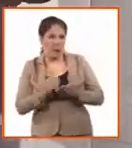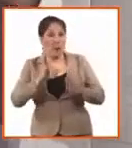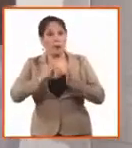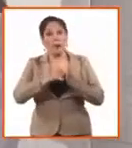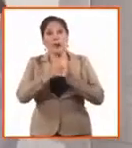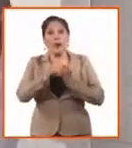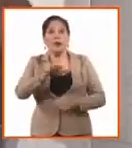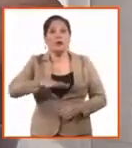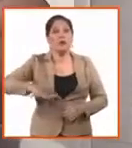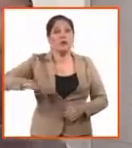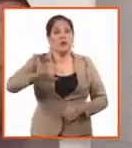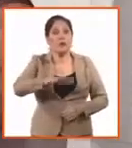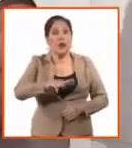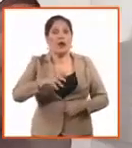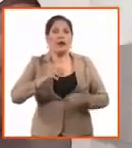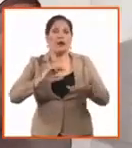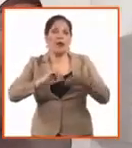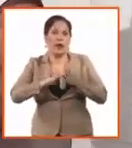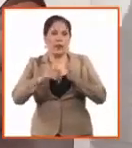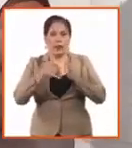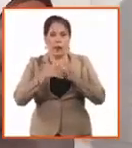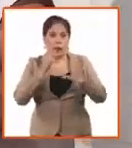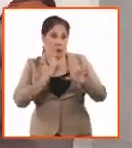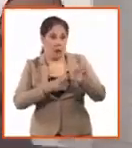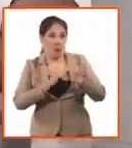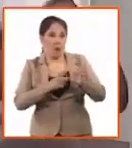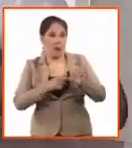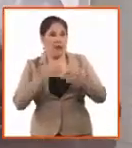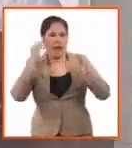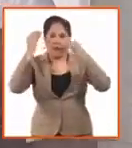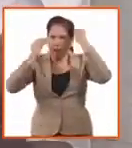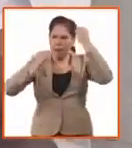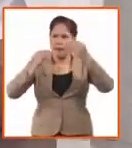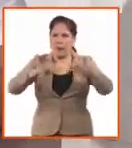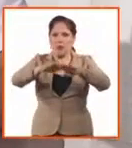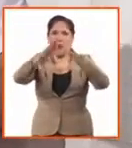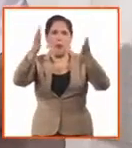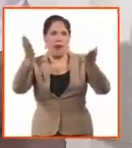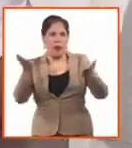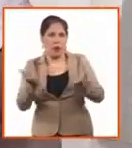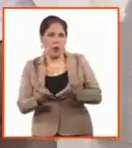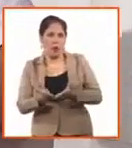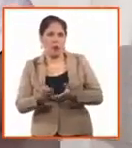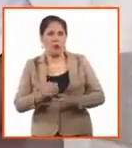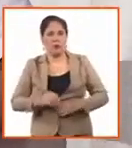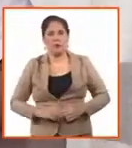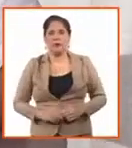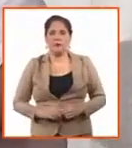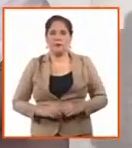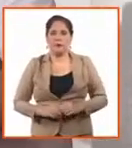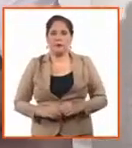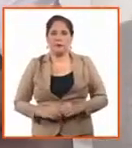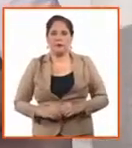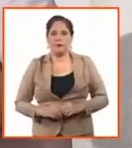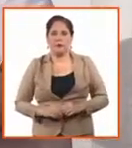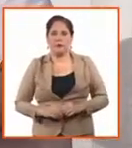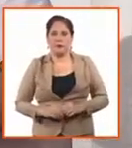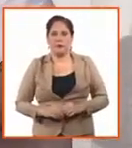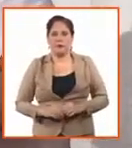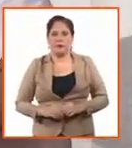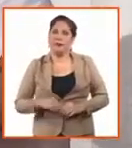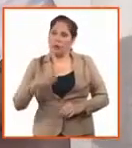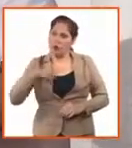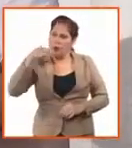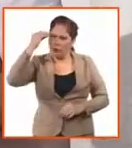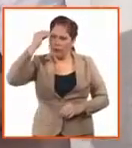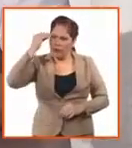socialista el proyecto comunista tiene un nivel de universalidad en los permite desde sus principios pensar el presente y los desafíos del presente así que yo creo